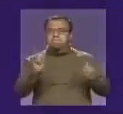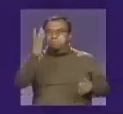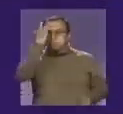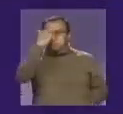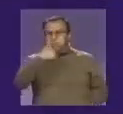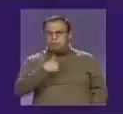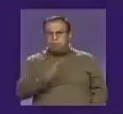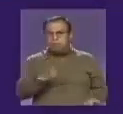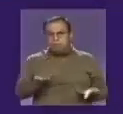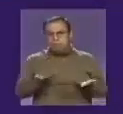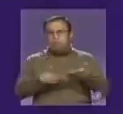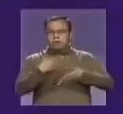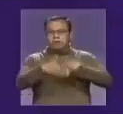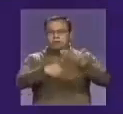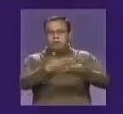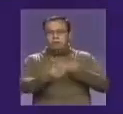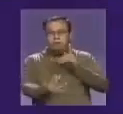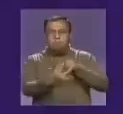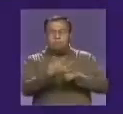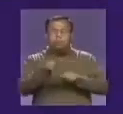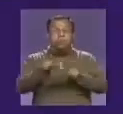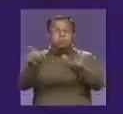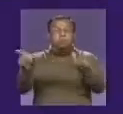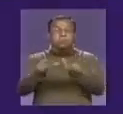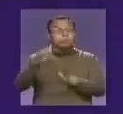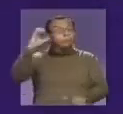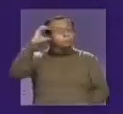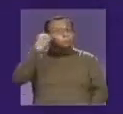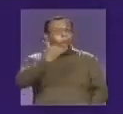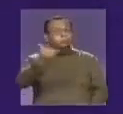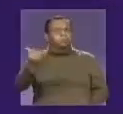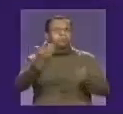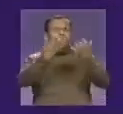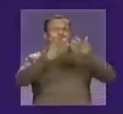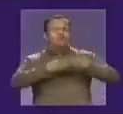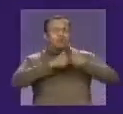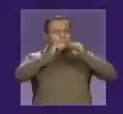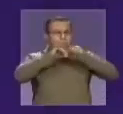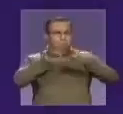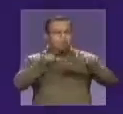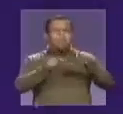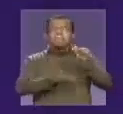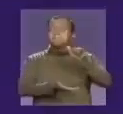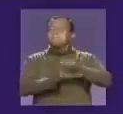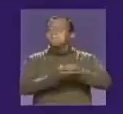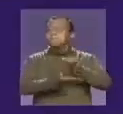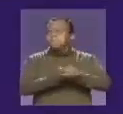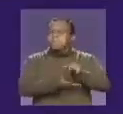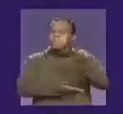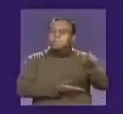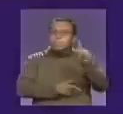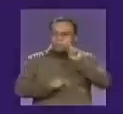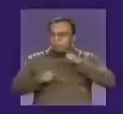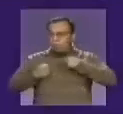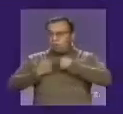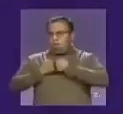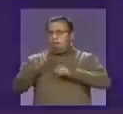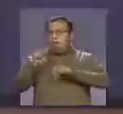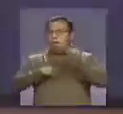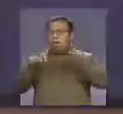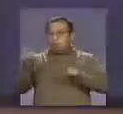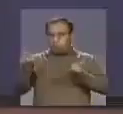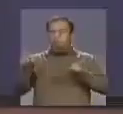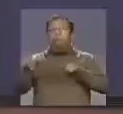por posibles retaliaciones. Hay municipios, hay lugares en Colombia en donde los funcionarios públicos son los mismos que tienen alianza en